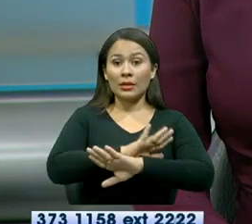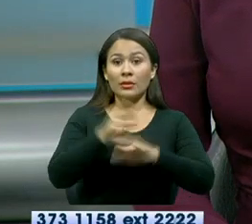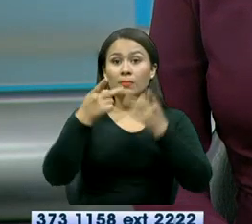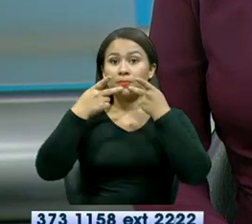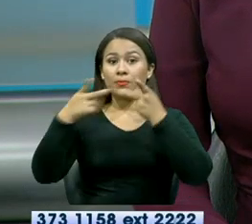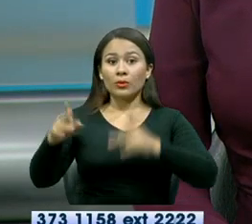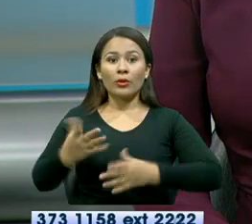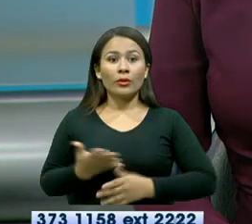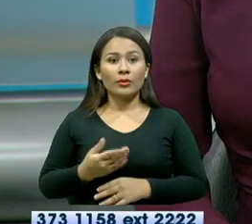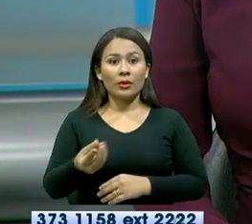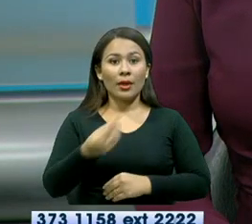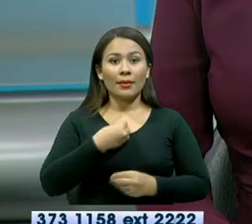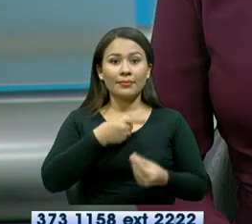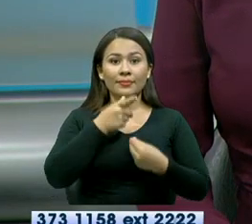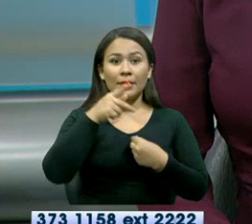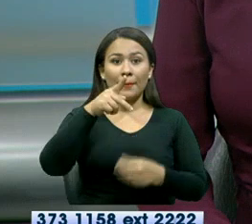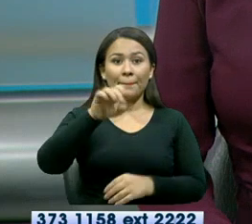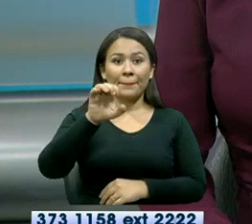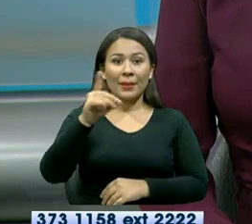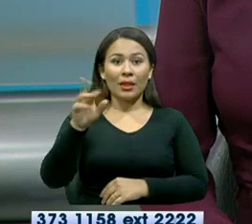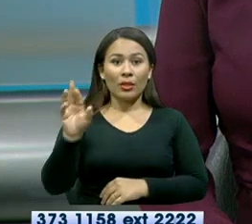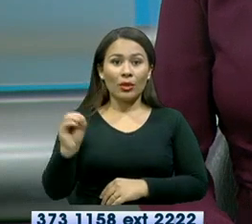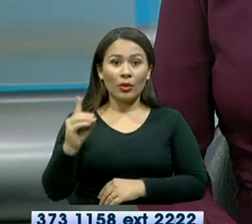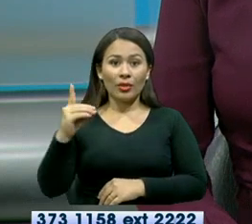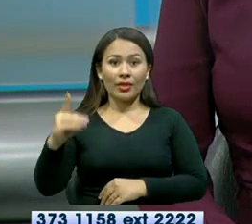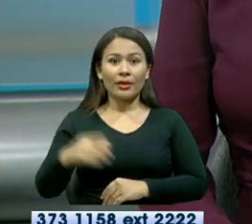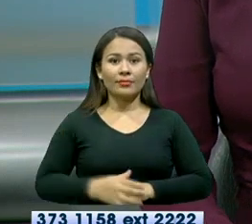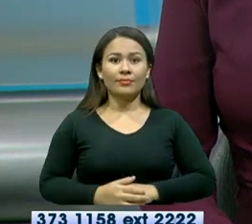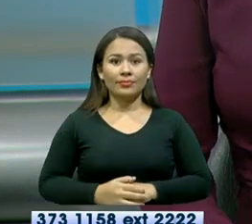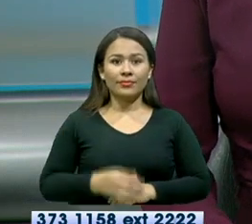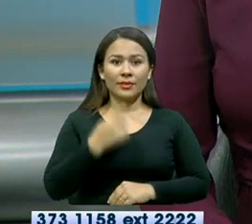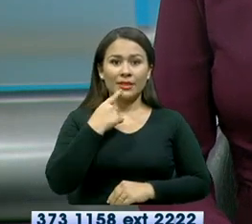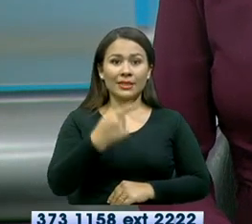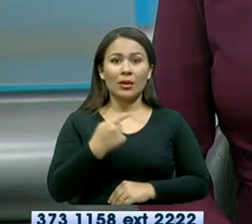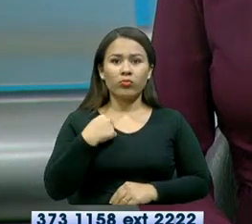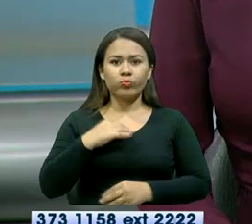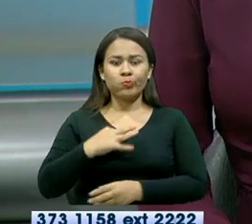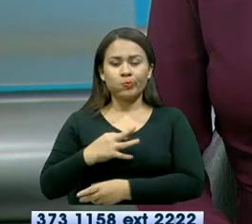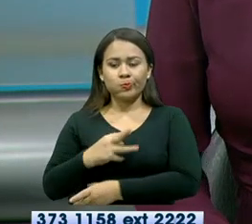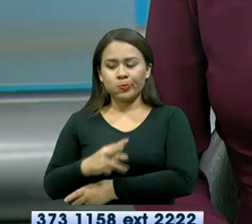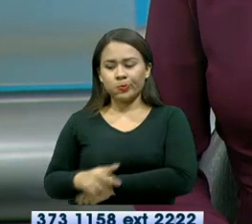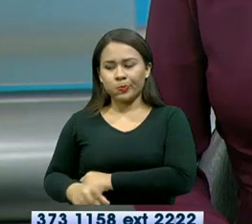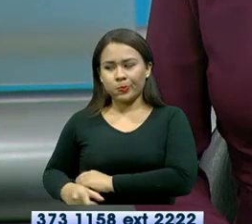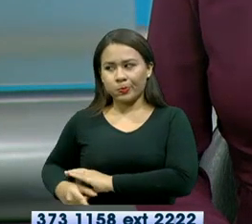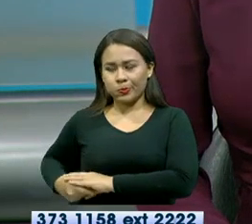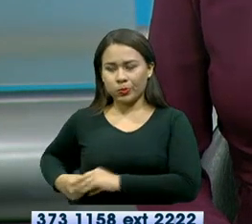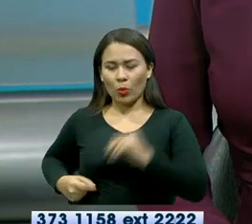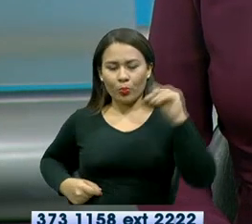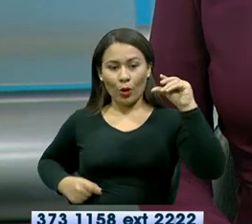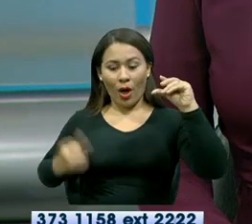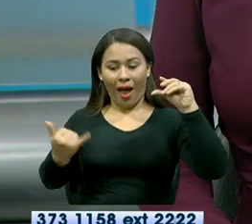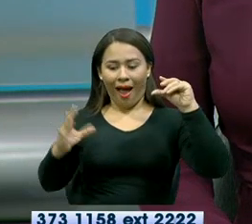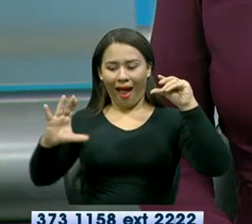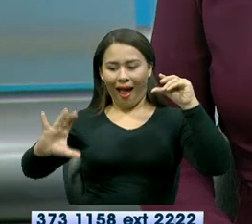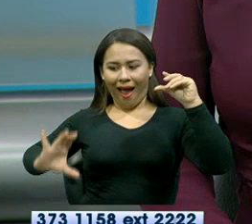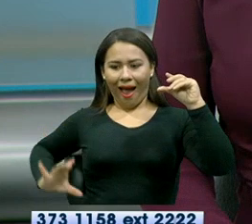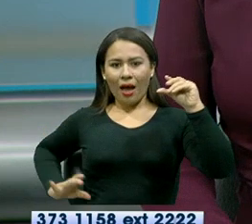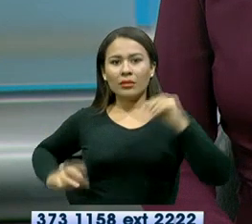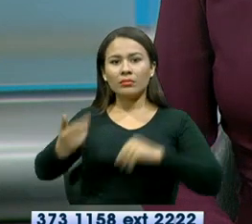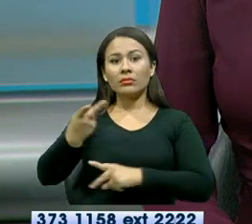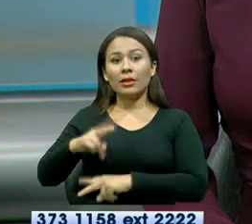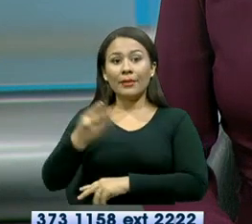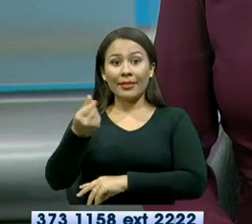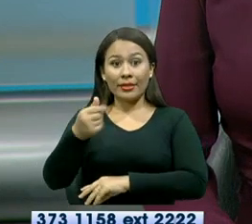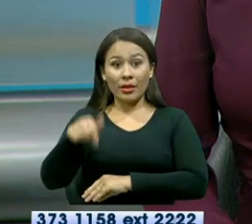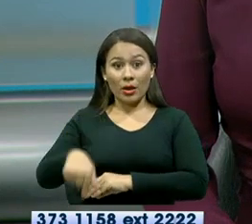llamamiento a juicio contra Pedro D. por el presunto delito de enriquecimiento ilícito. Además, se ordenó la retención de sus cuentas en